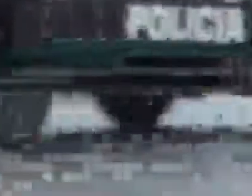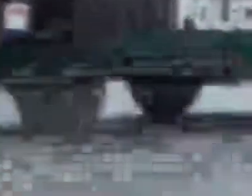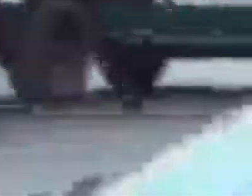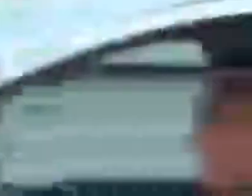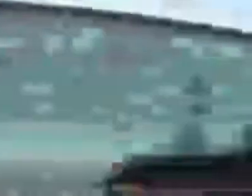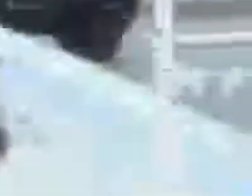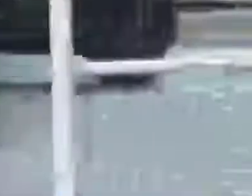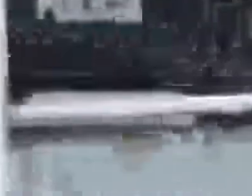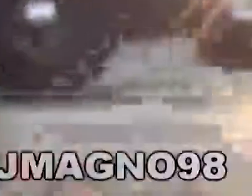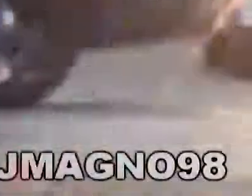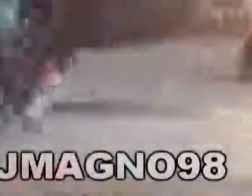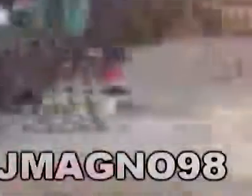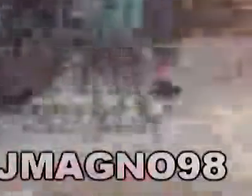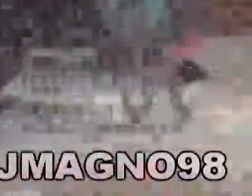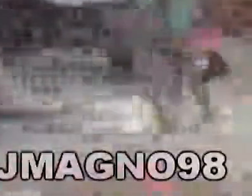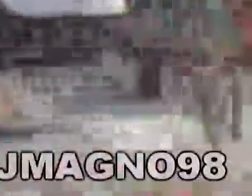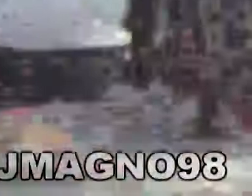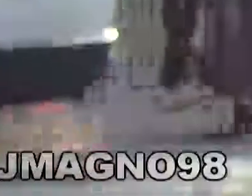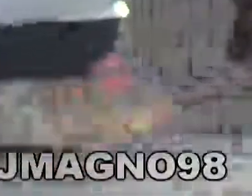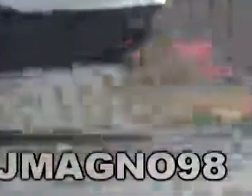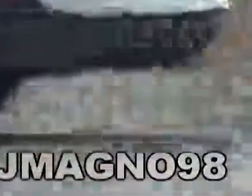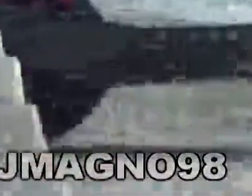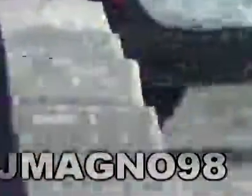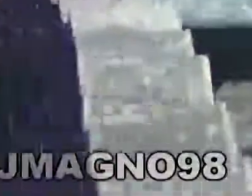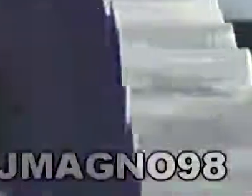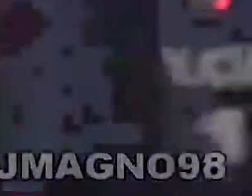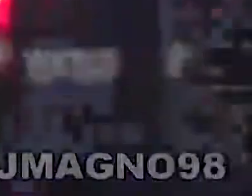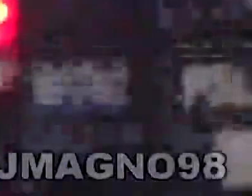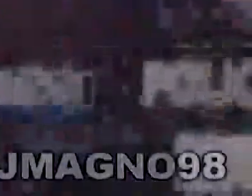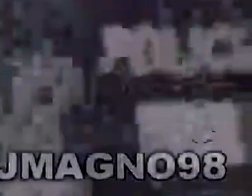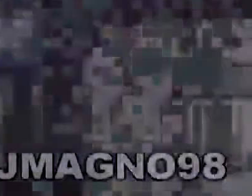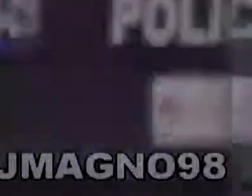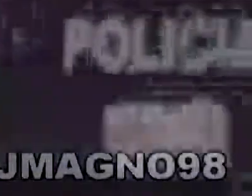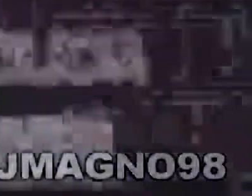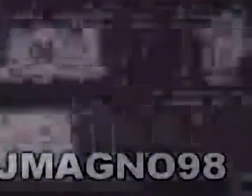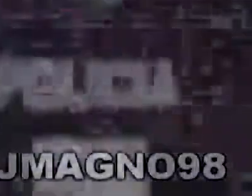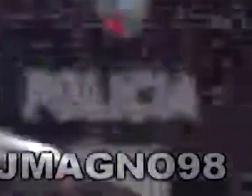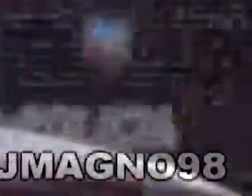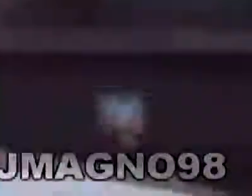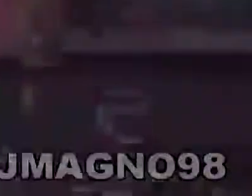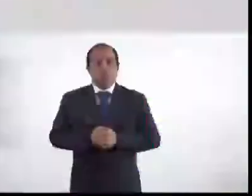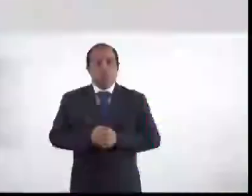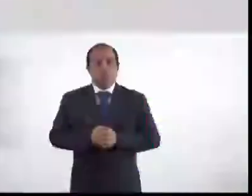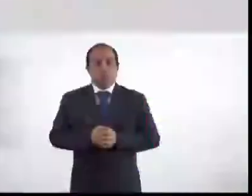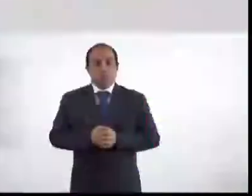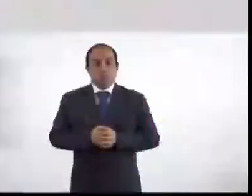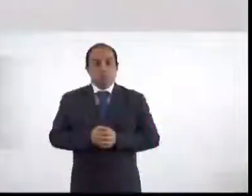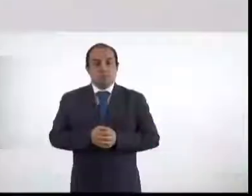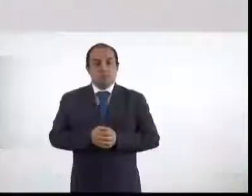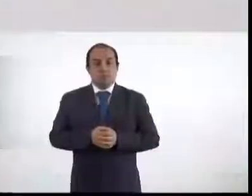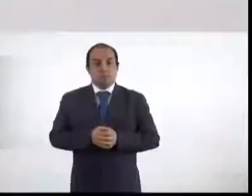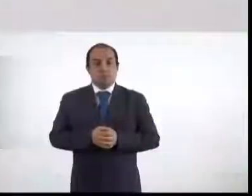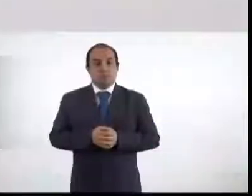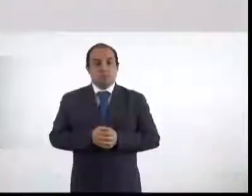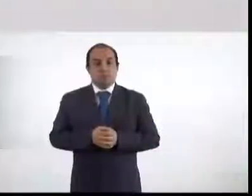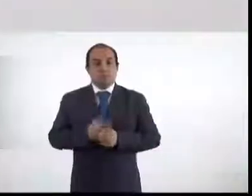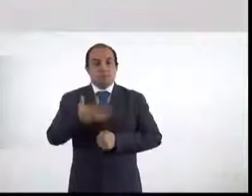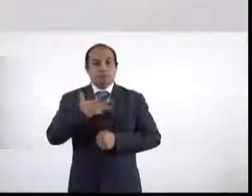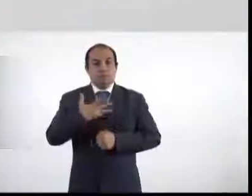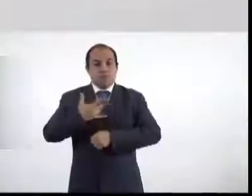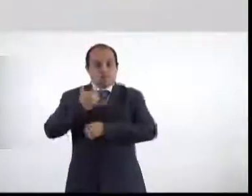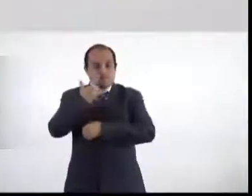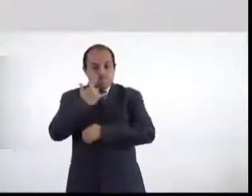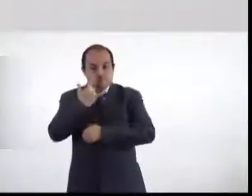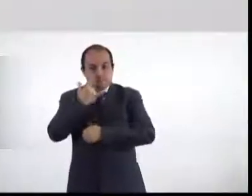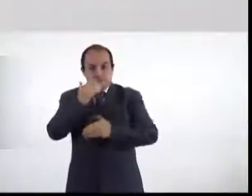la justicia, entre ellos el director de Unidad de Protección Ciudadana de un sector de Gustavo Amadero. Dijo que durante su gestión, que inició